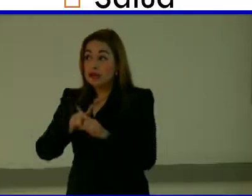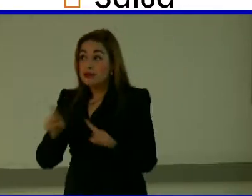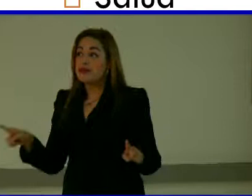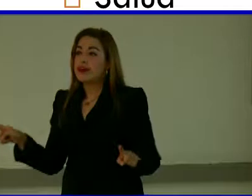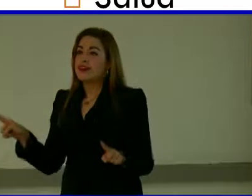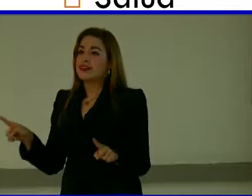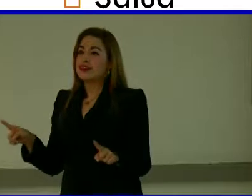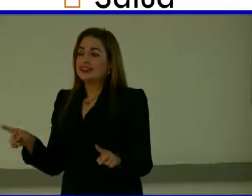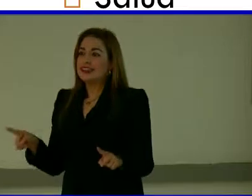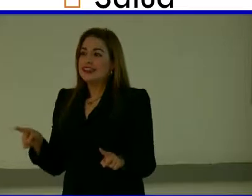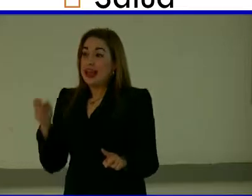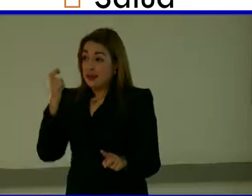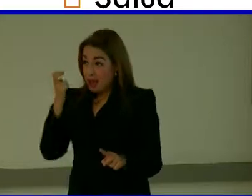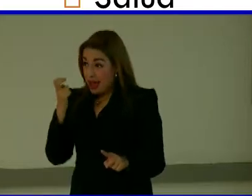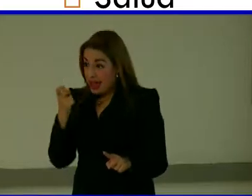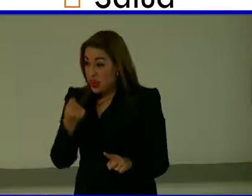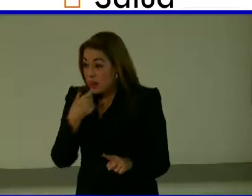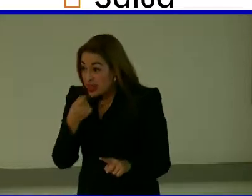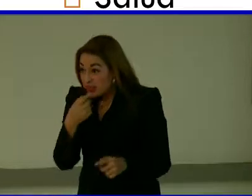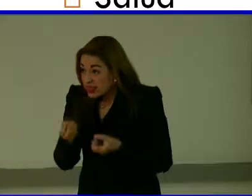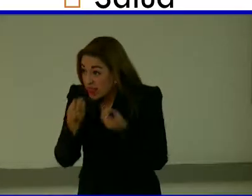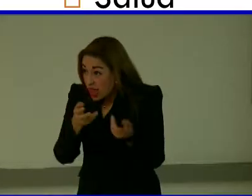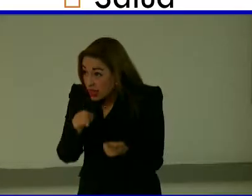medicamentos no hacen nada.